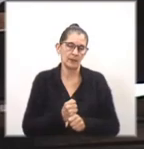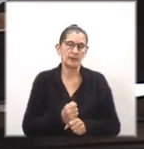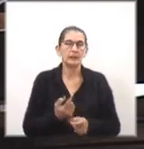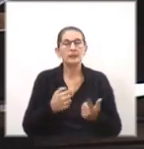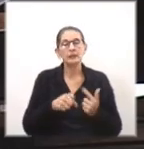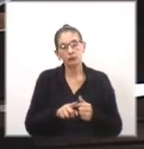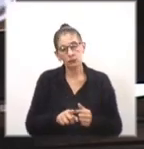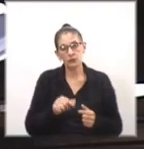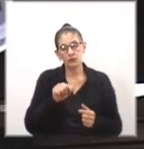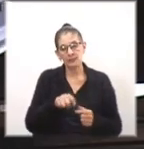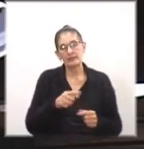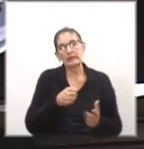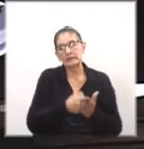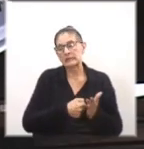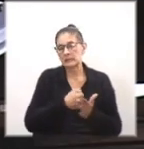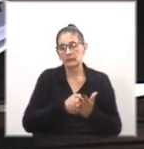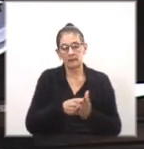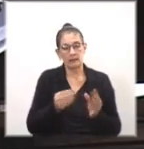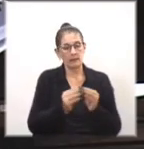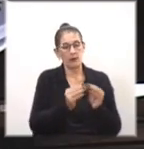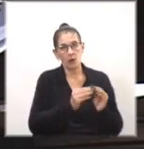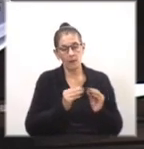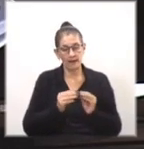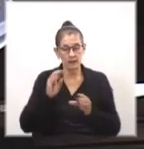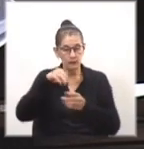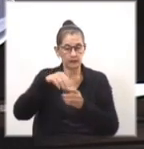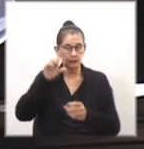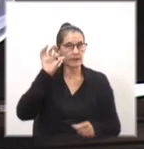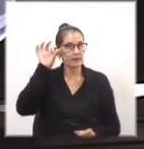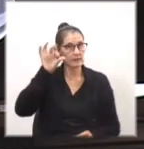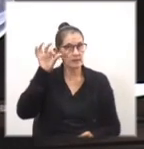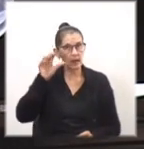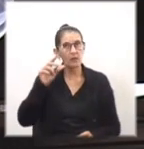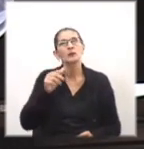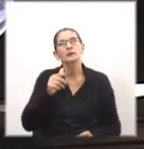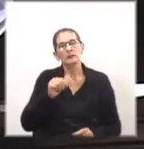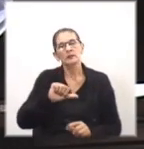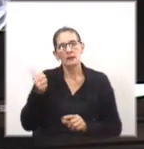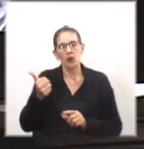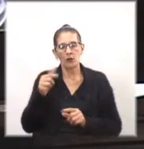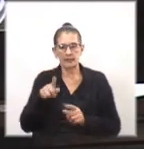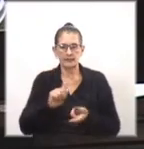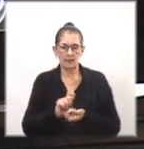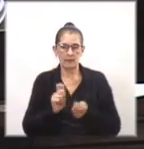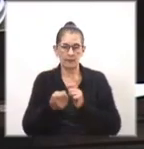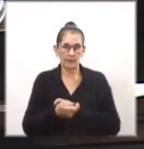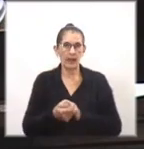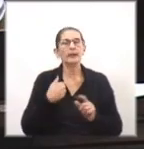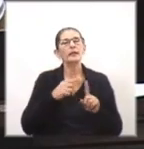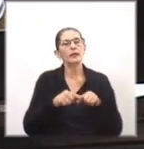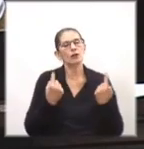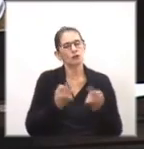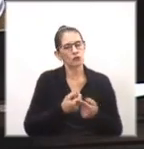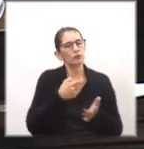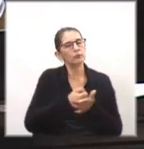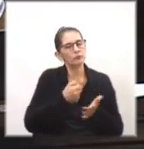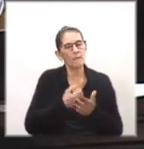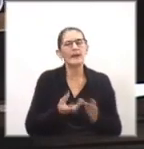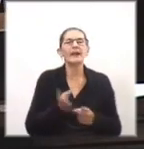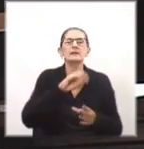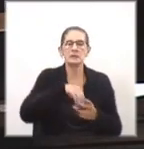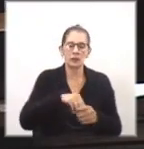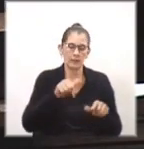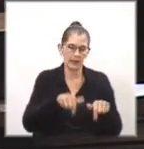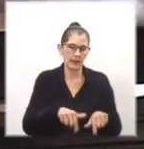Afortunadamente, tras la insistencia de nuestros compañeros en el Senado, se logró esa modificación e insistiremos para que la misma se incorpore